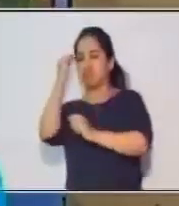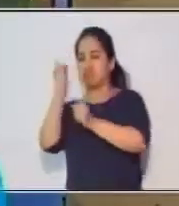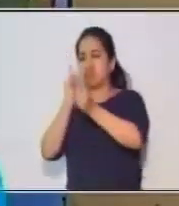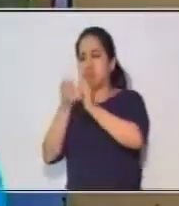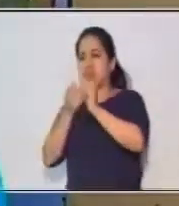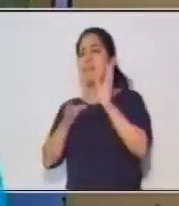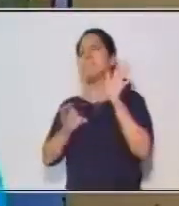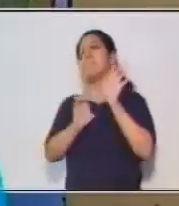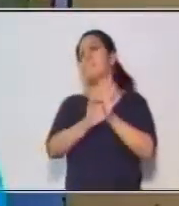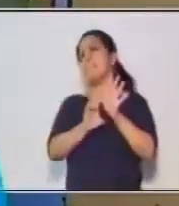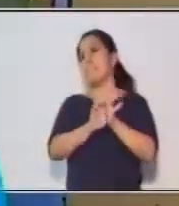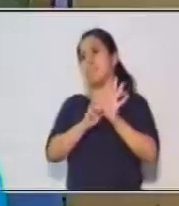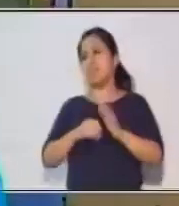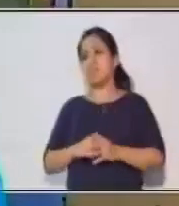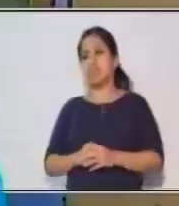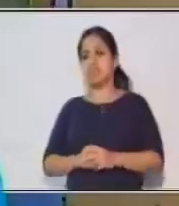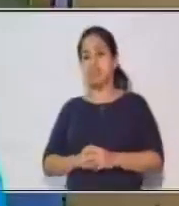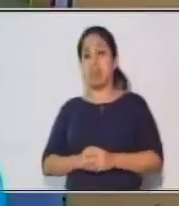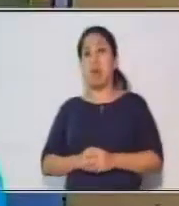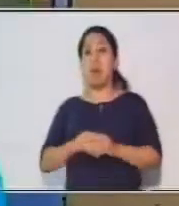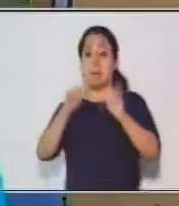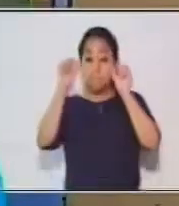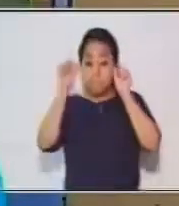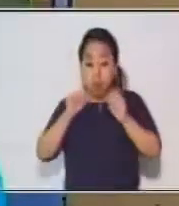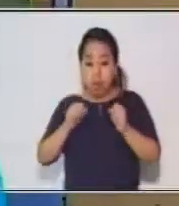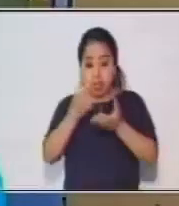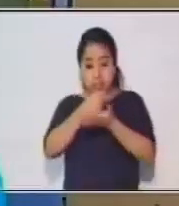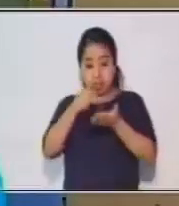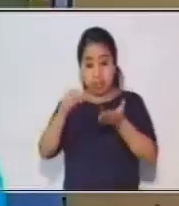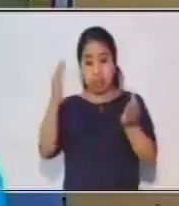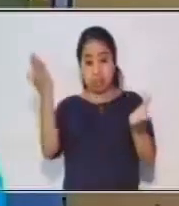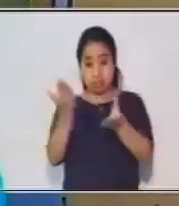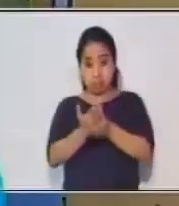puedes anotar en tu portafolio de trabajo: